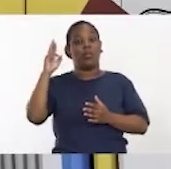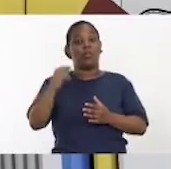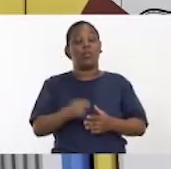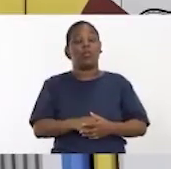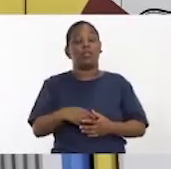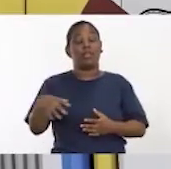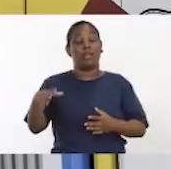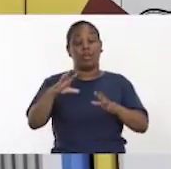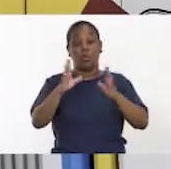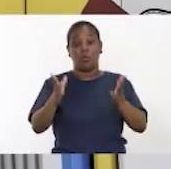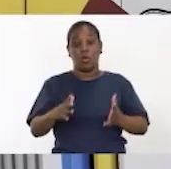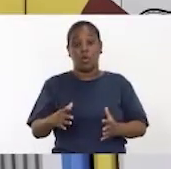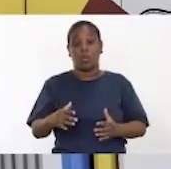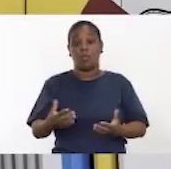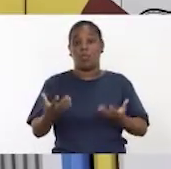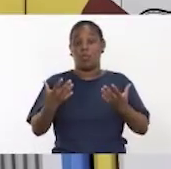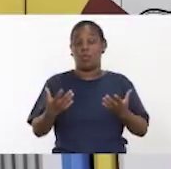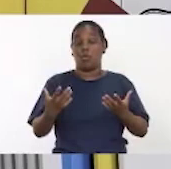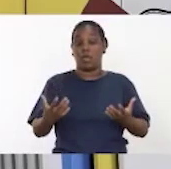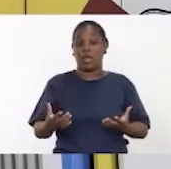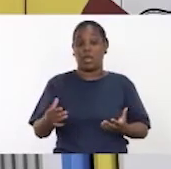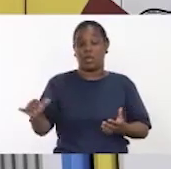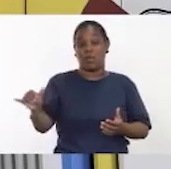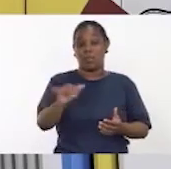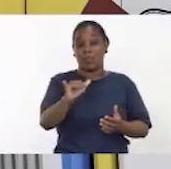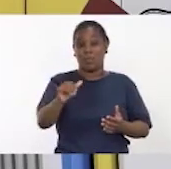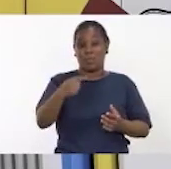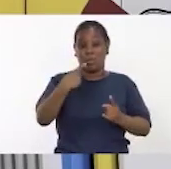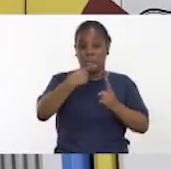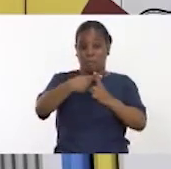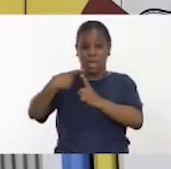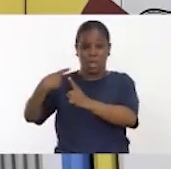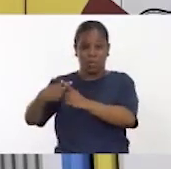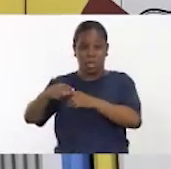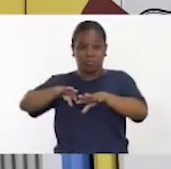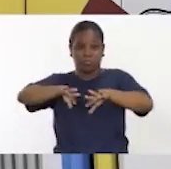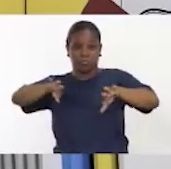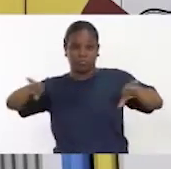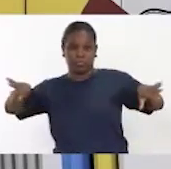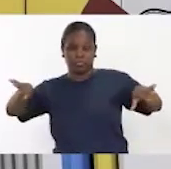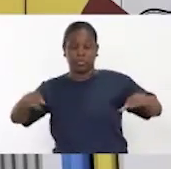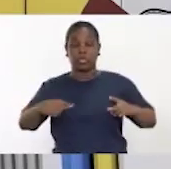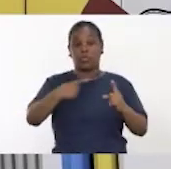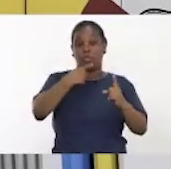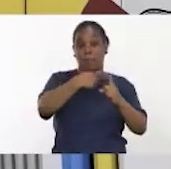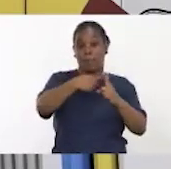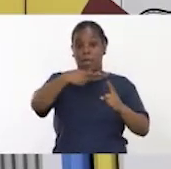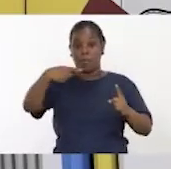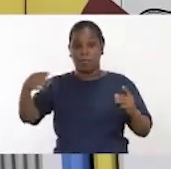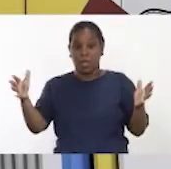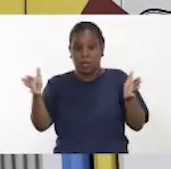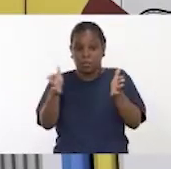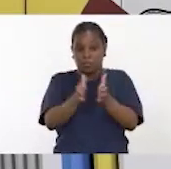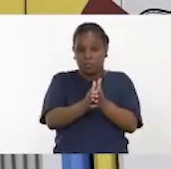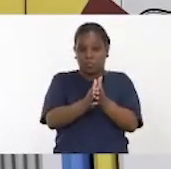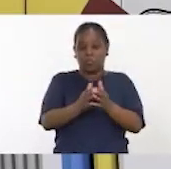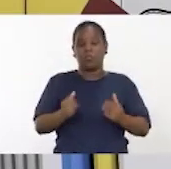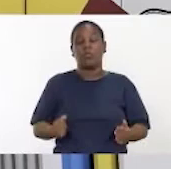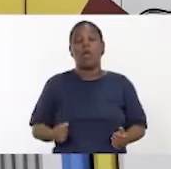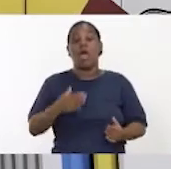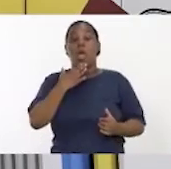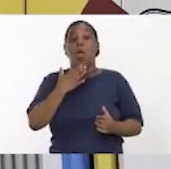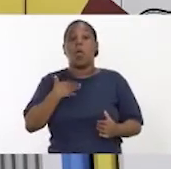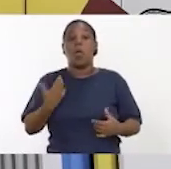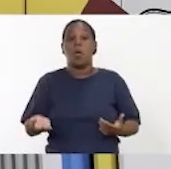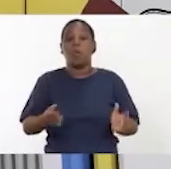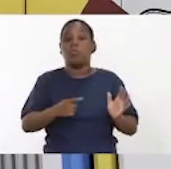que cuerpos con cargas de igual signo se repelen y cuerpos con cargas de signos diferentes se